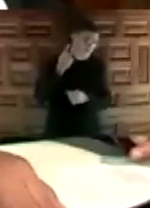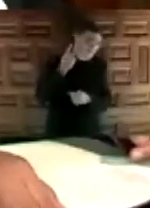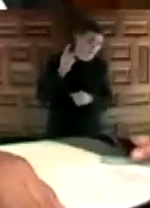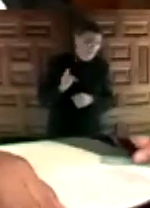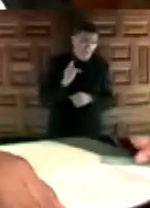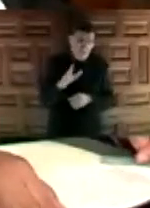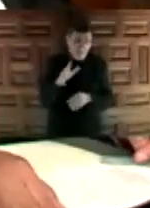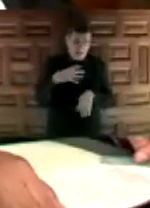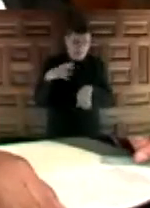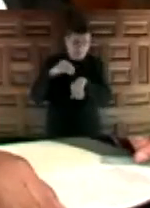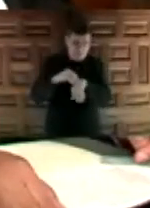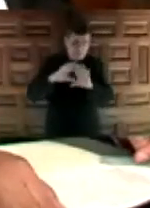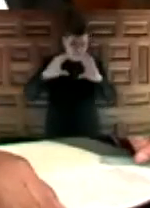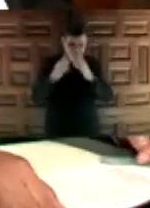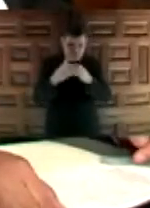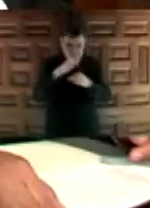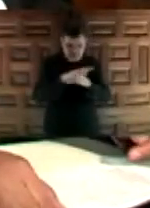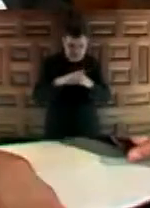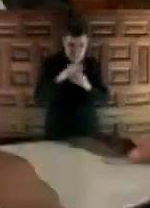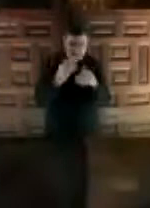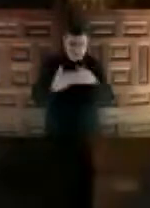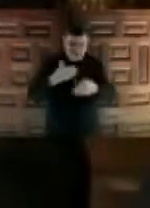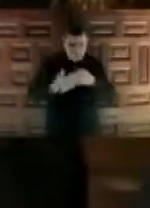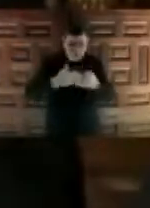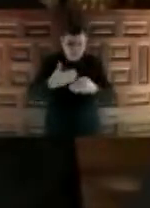pública para orientar el conjunto de procesos.